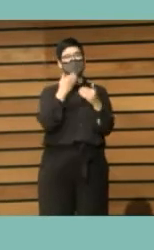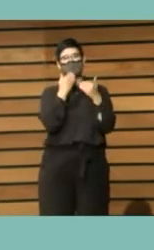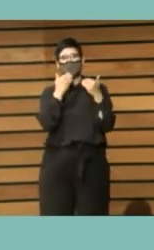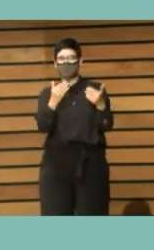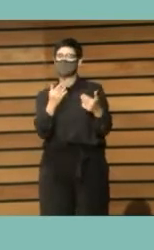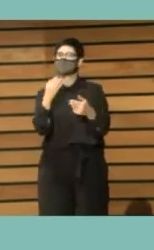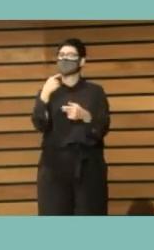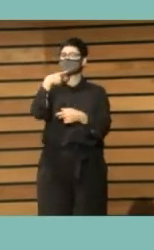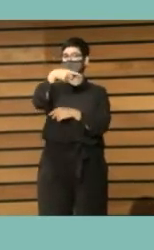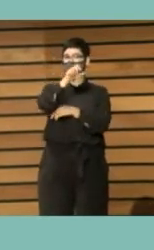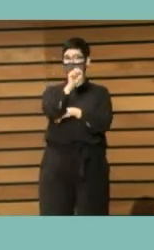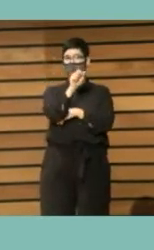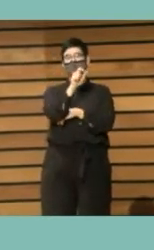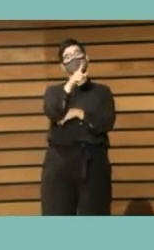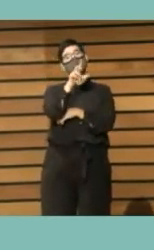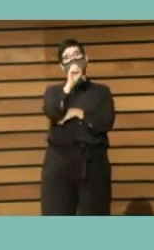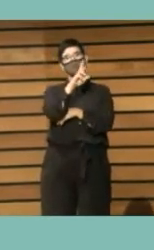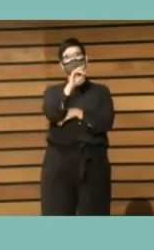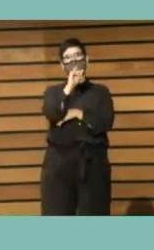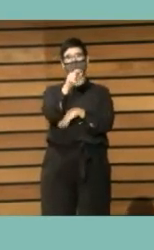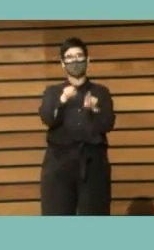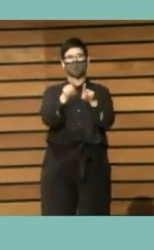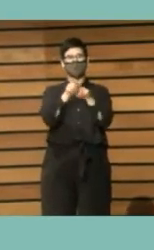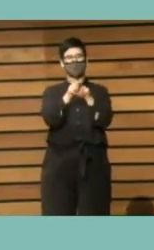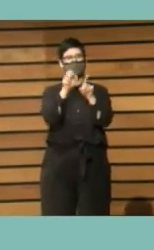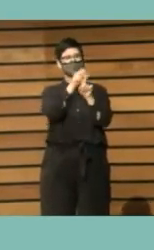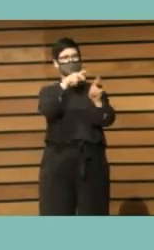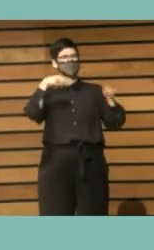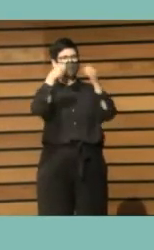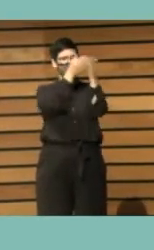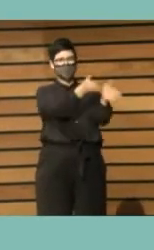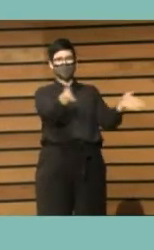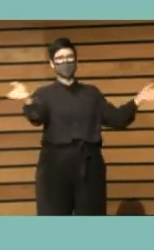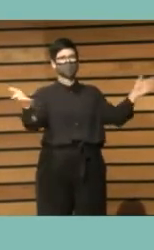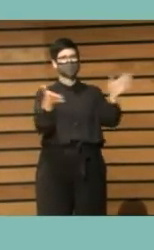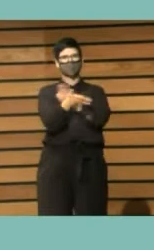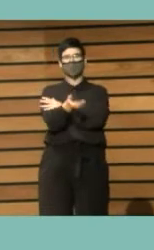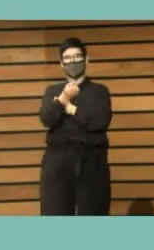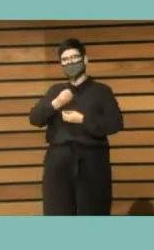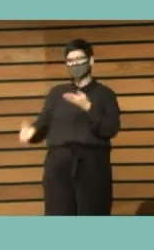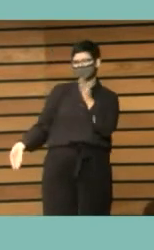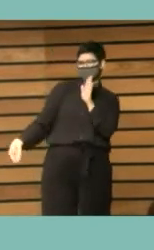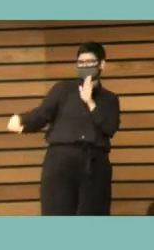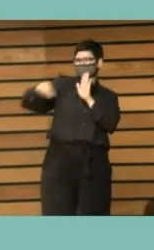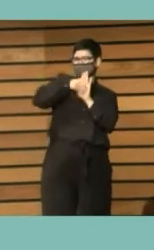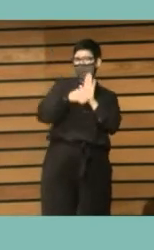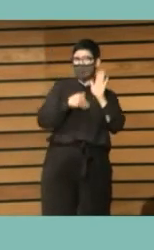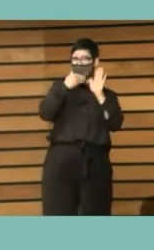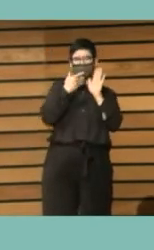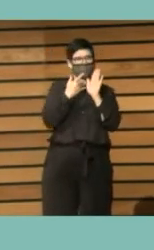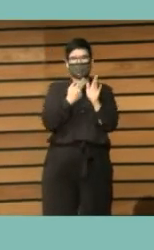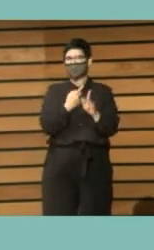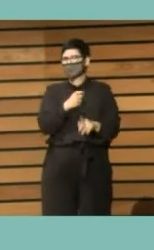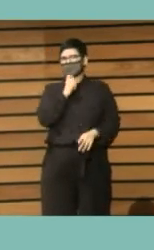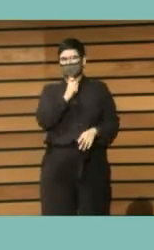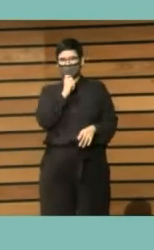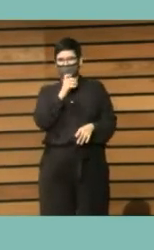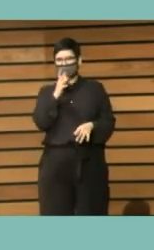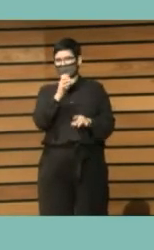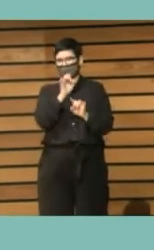visión tan amplia que ya es difícil ahí decir algo. Y la pregunta también